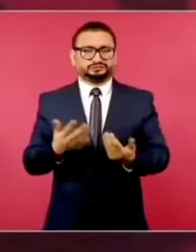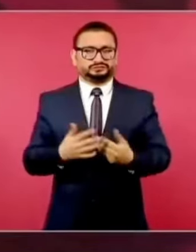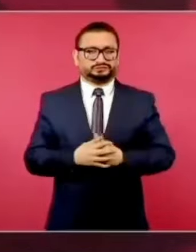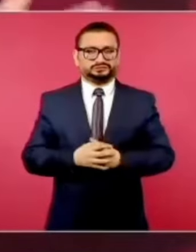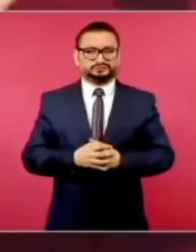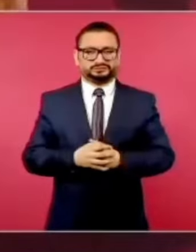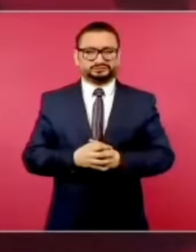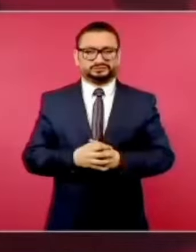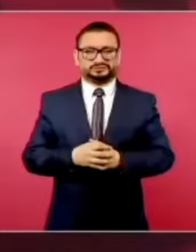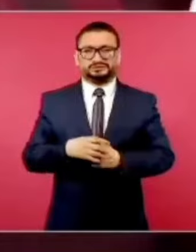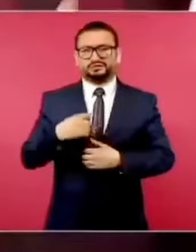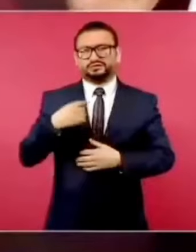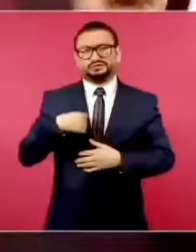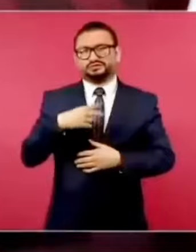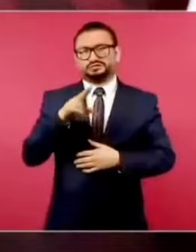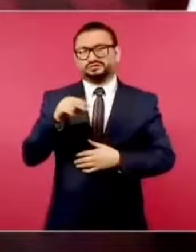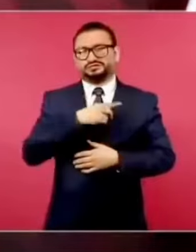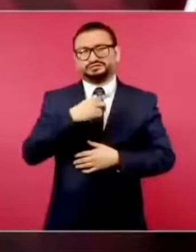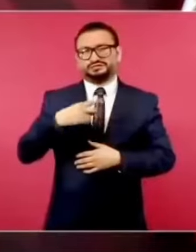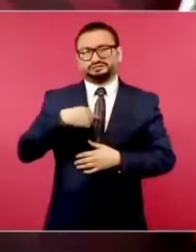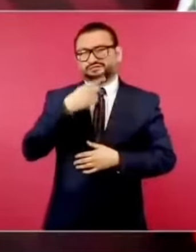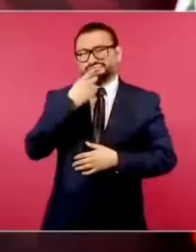Ni debería yo estarlo diciendo aquí,